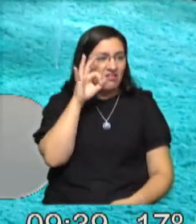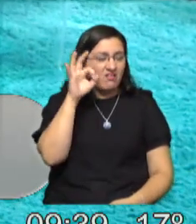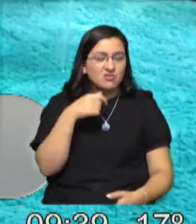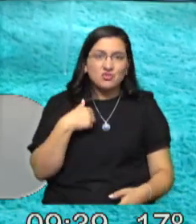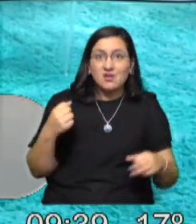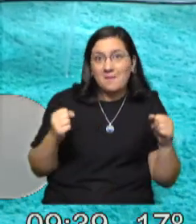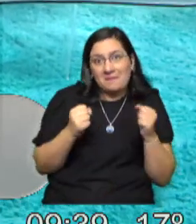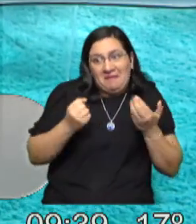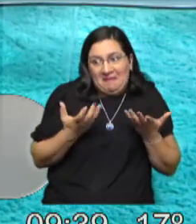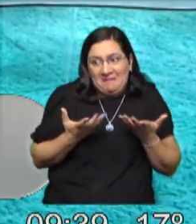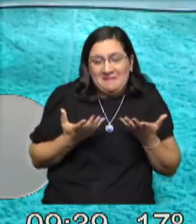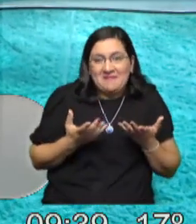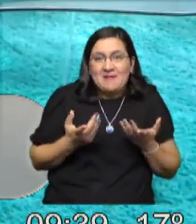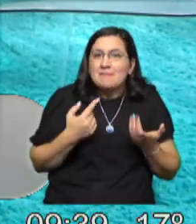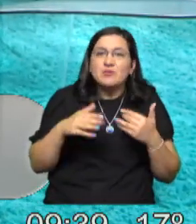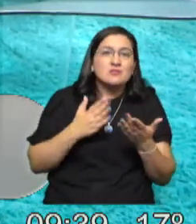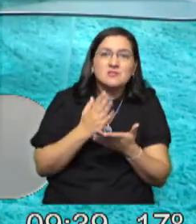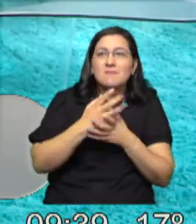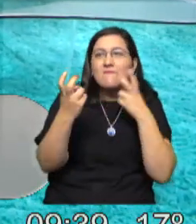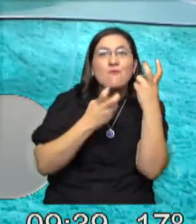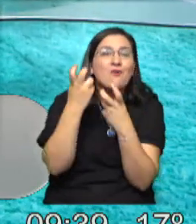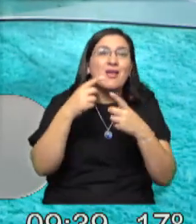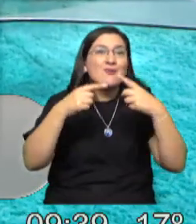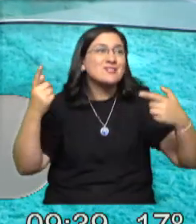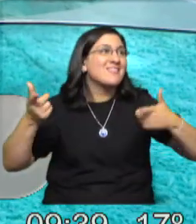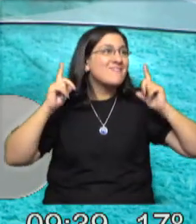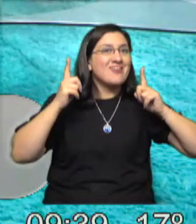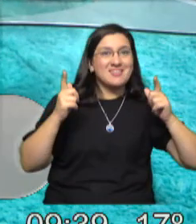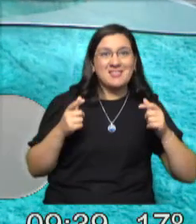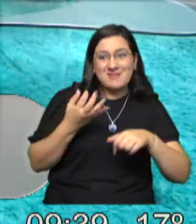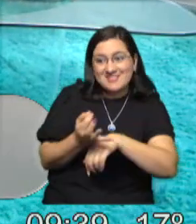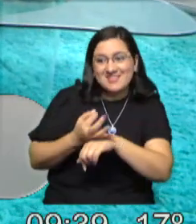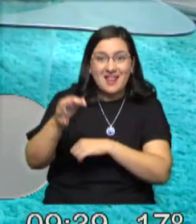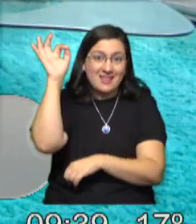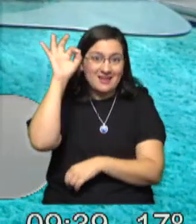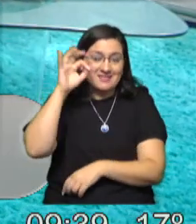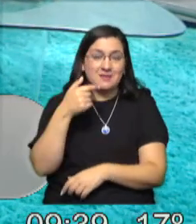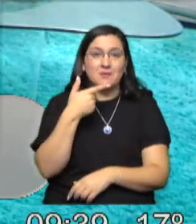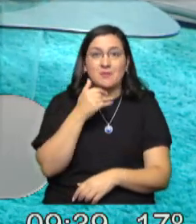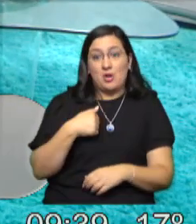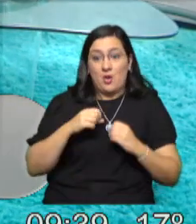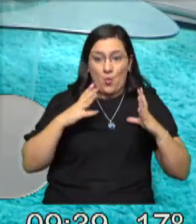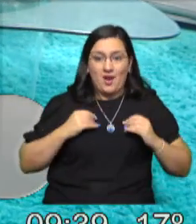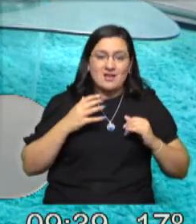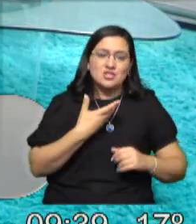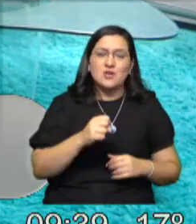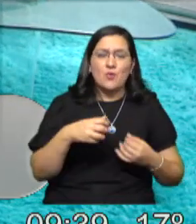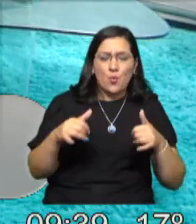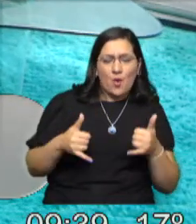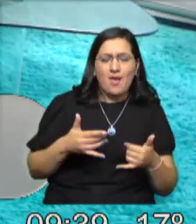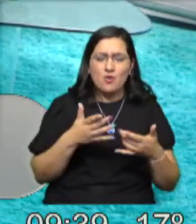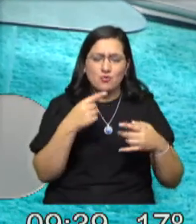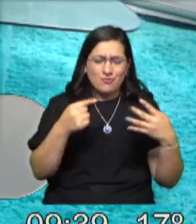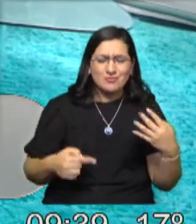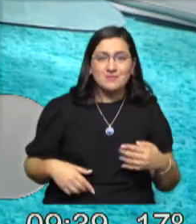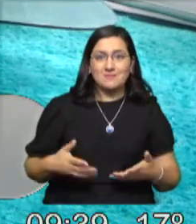ese terror, ¿no? De caer. Entonces, bueno, siempre traté de buscar cosas que sean divertidas. Más en mi escuela llevo juegos y muchas cosas, ¿no?